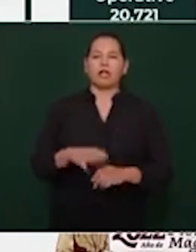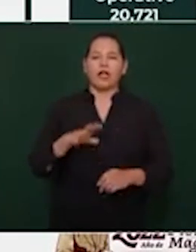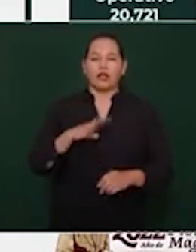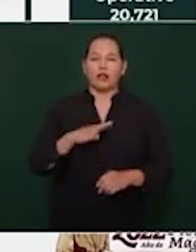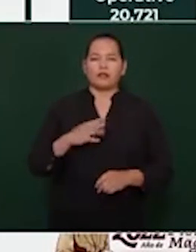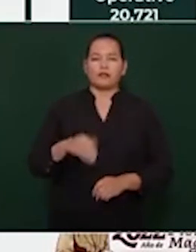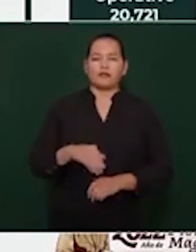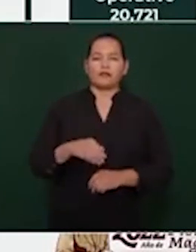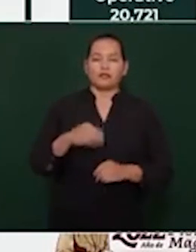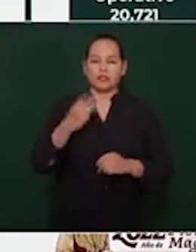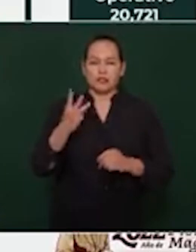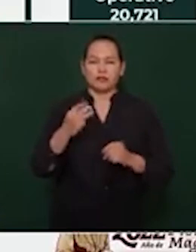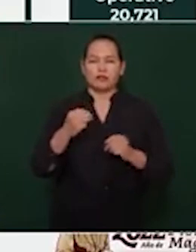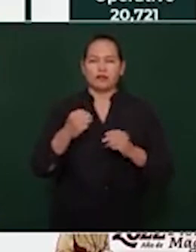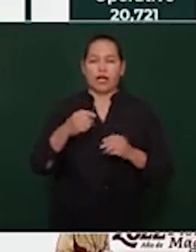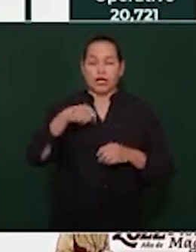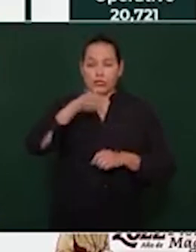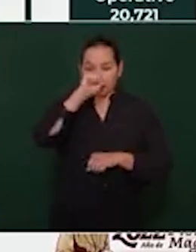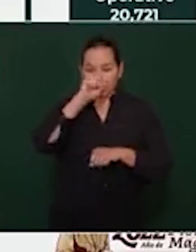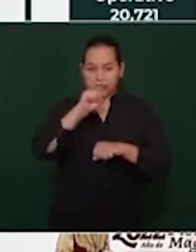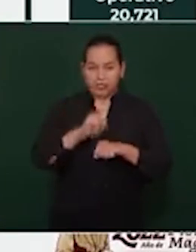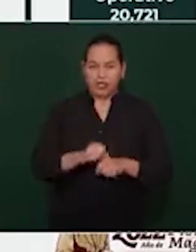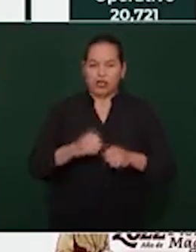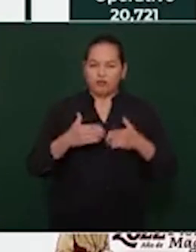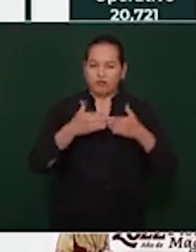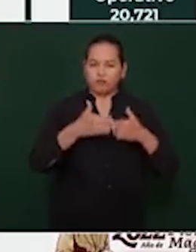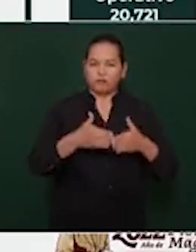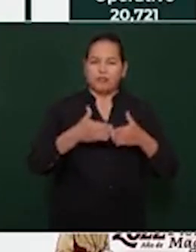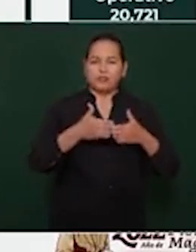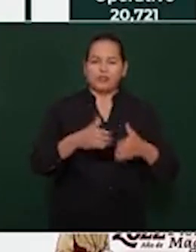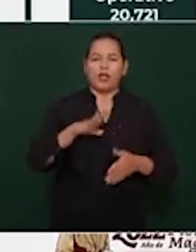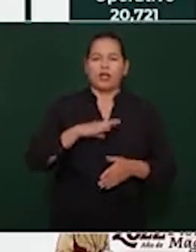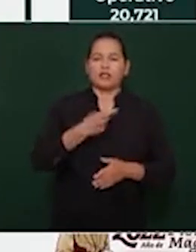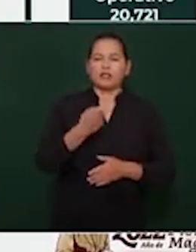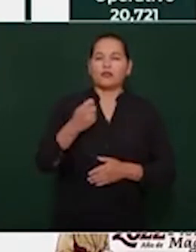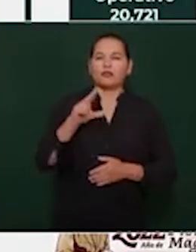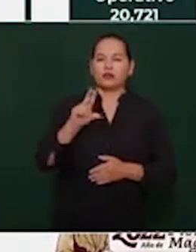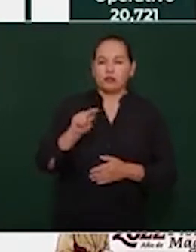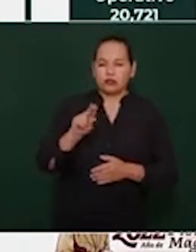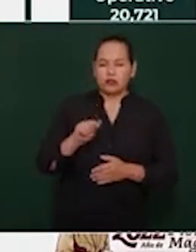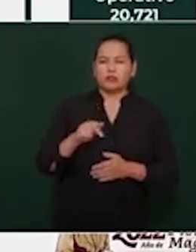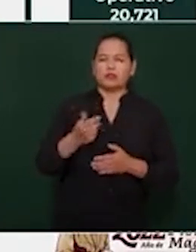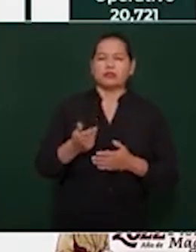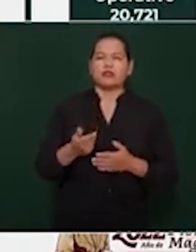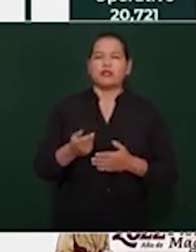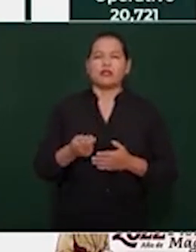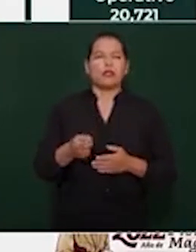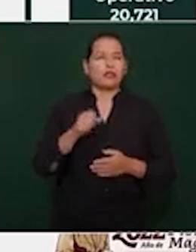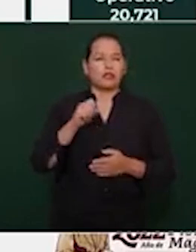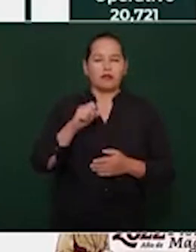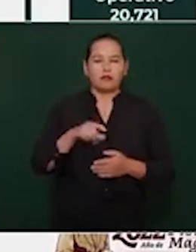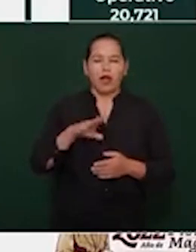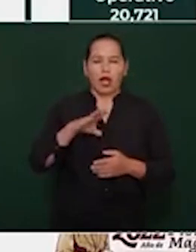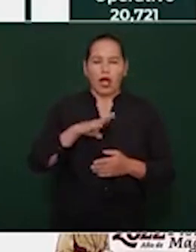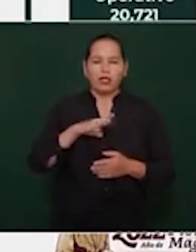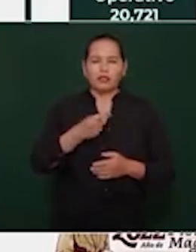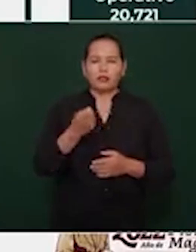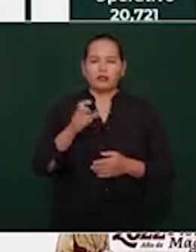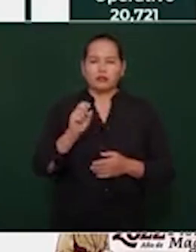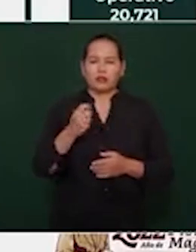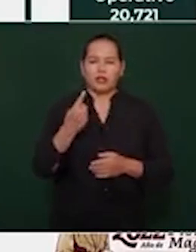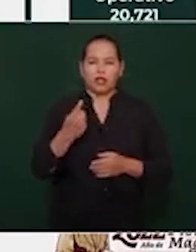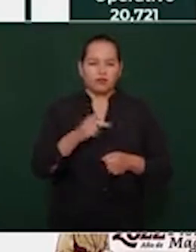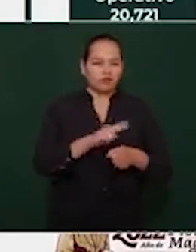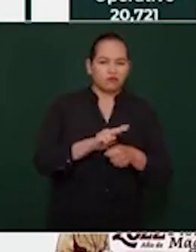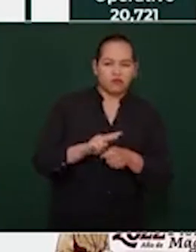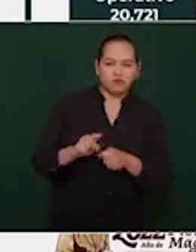3.738 operativos, la Secretaría de Marina 180, de ellos 131 operativos, la Guardia